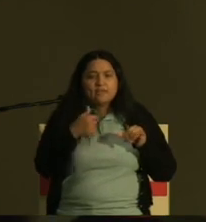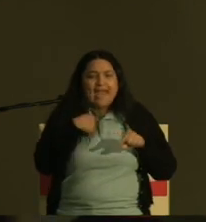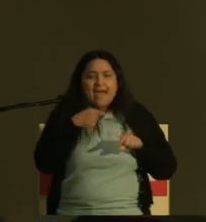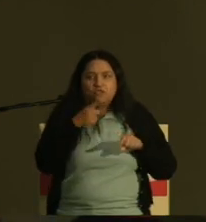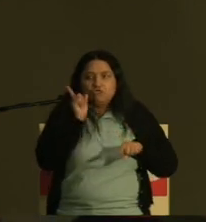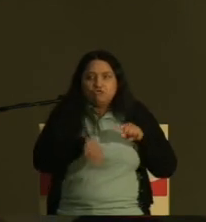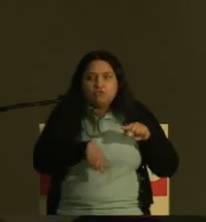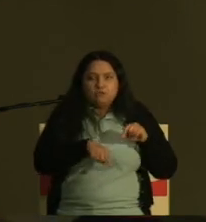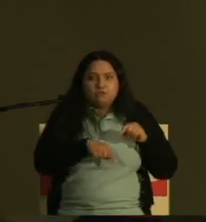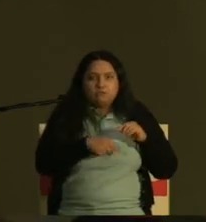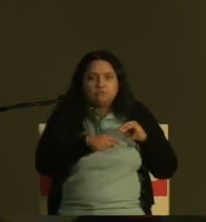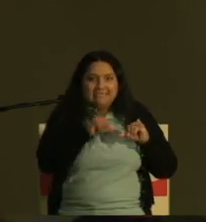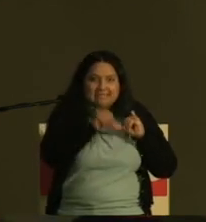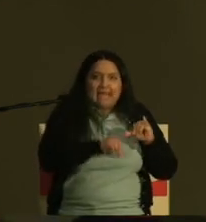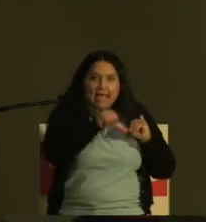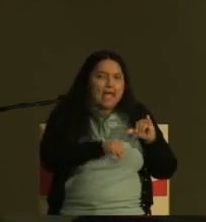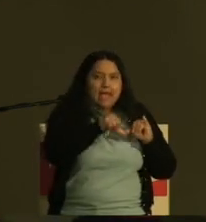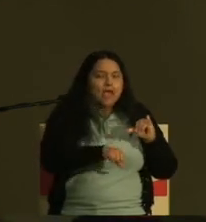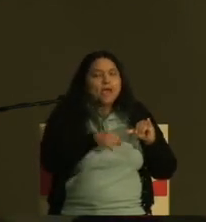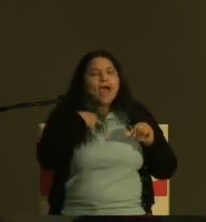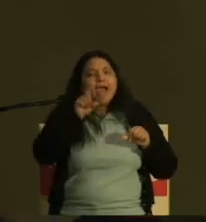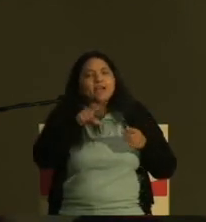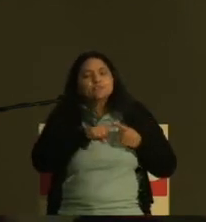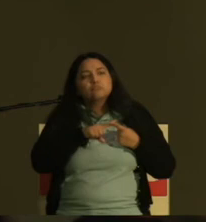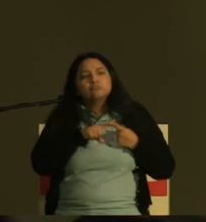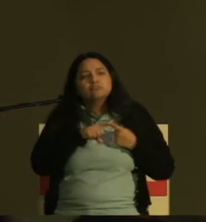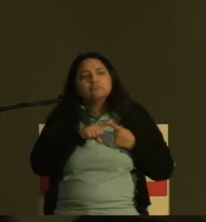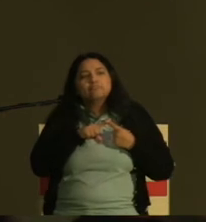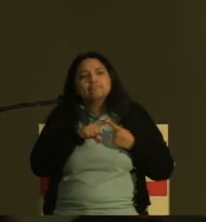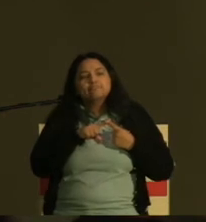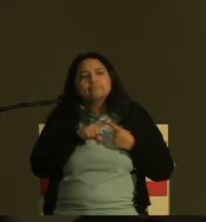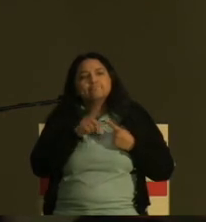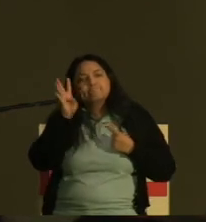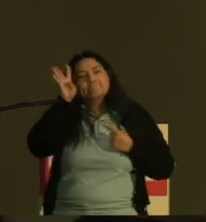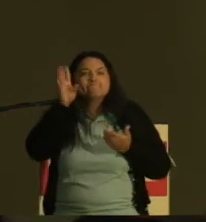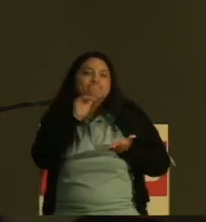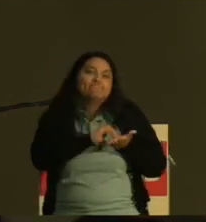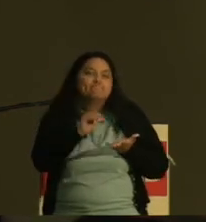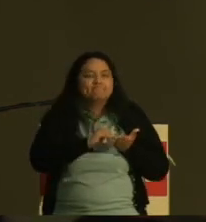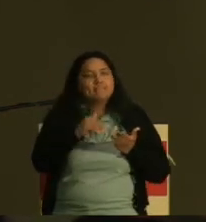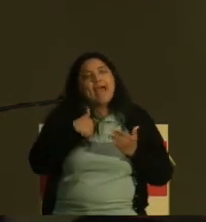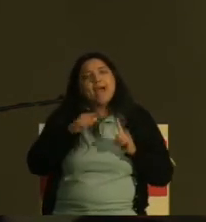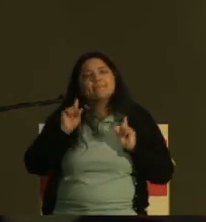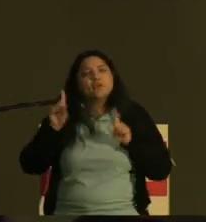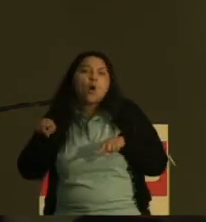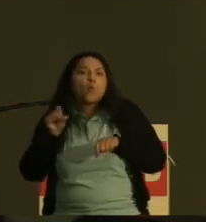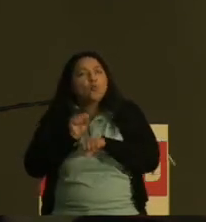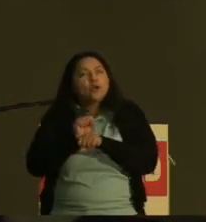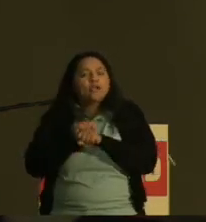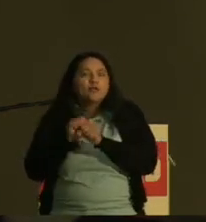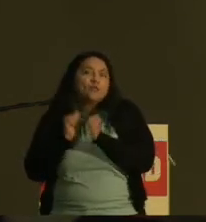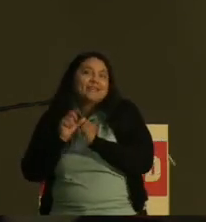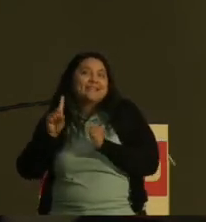estudio. Y tuve que inventar una serie de excusas. Una de ellas fue trabajar en coworking con